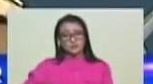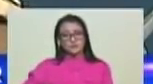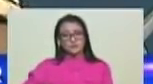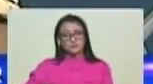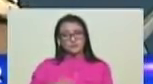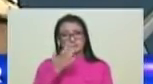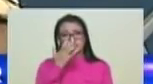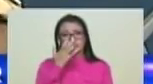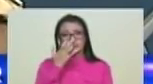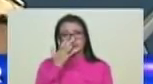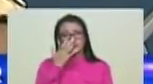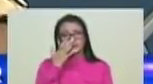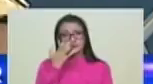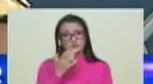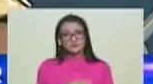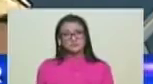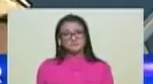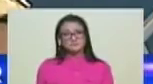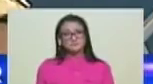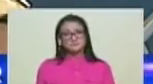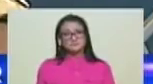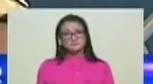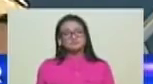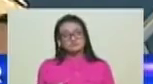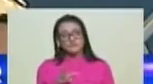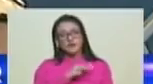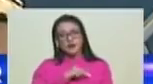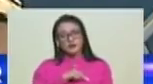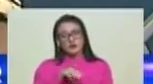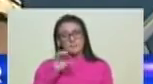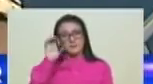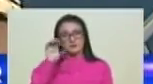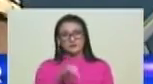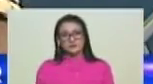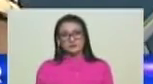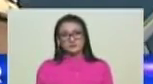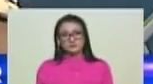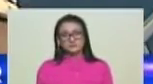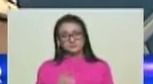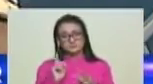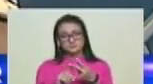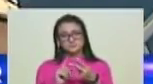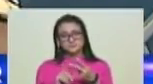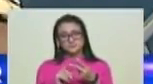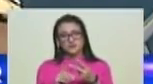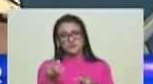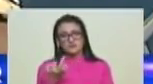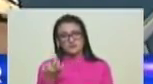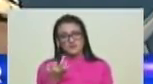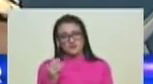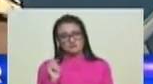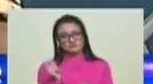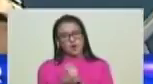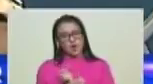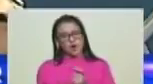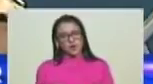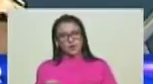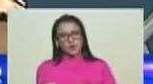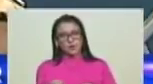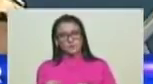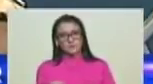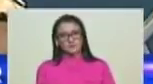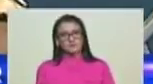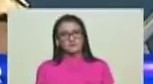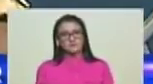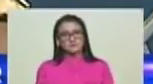van a transitar a través del carnet de la patria. Y lo segundo, una verdadera revolución económica. Y